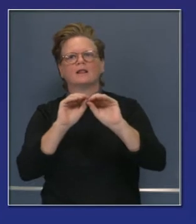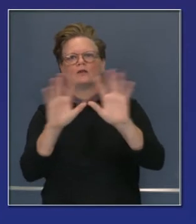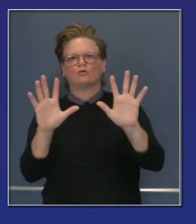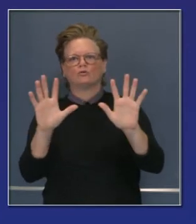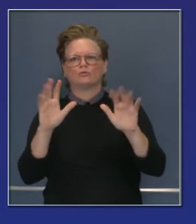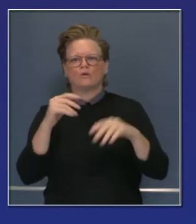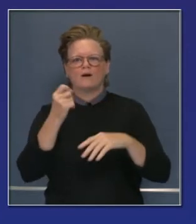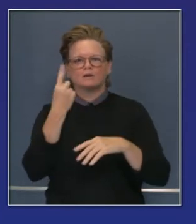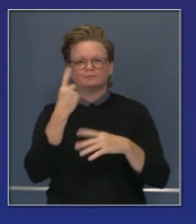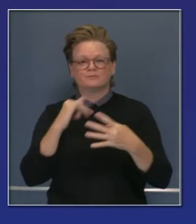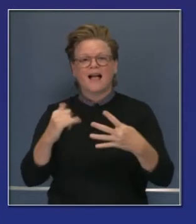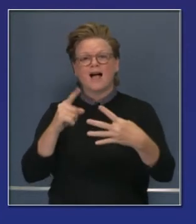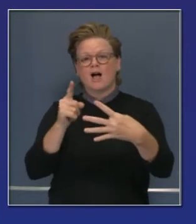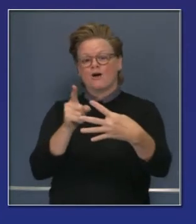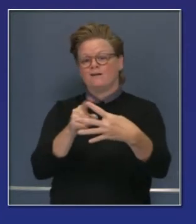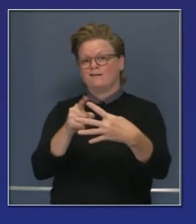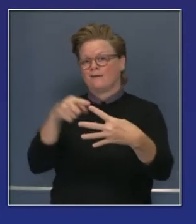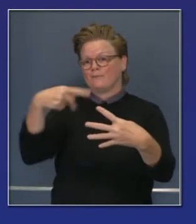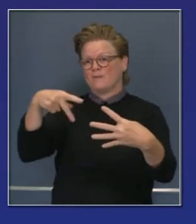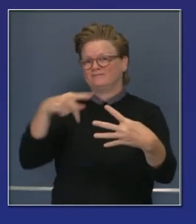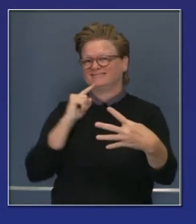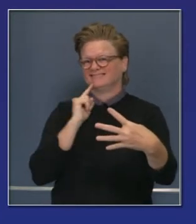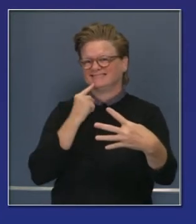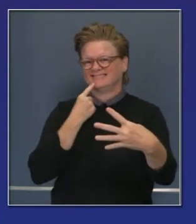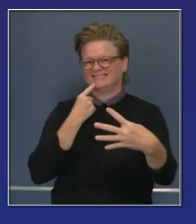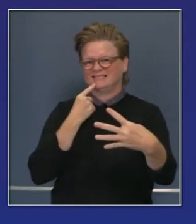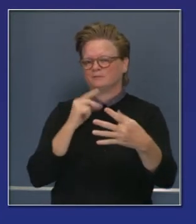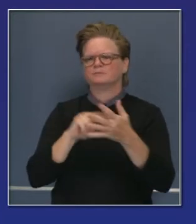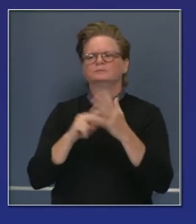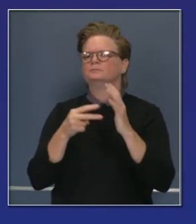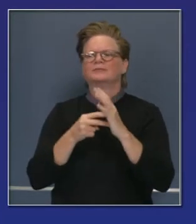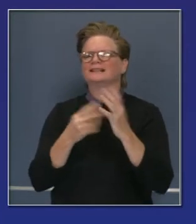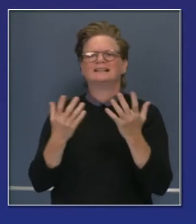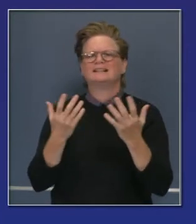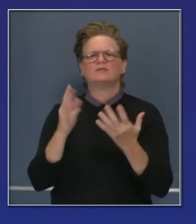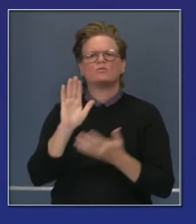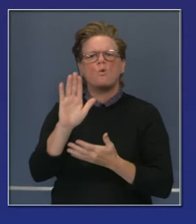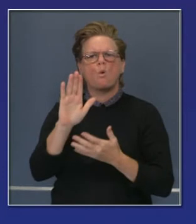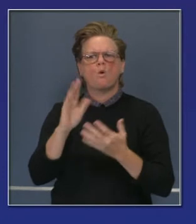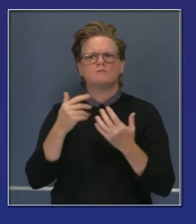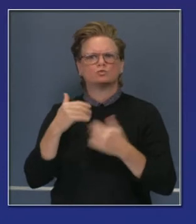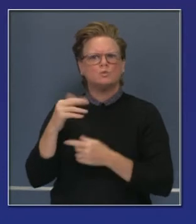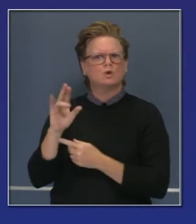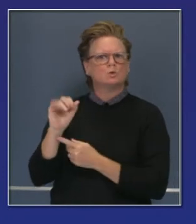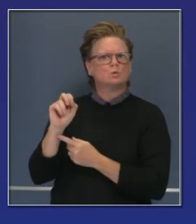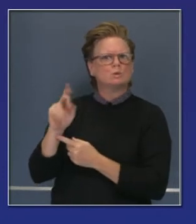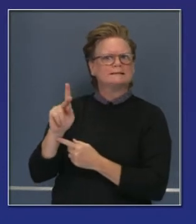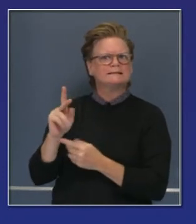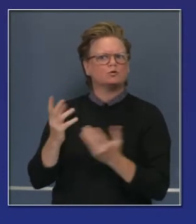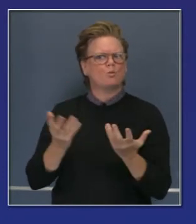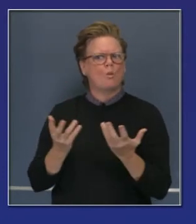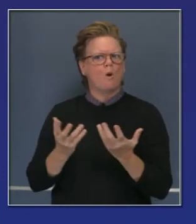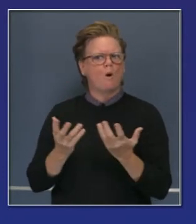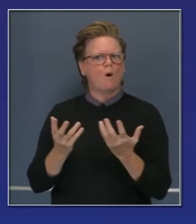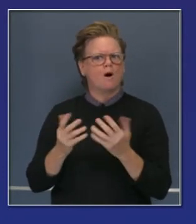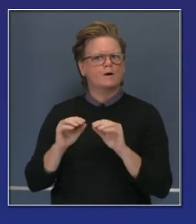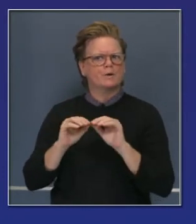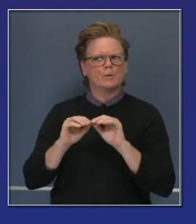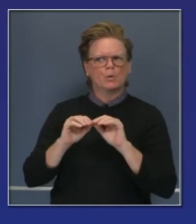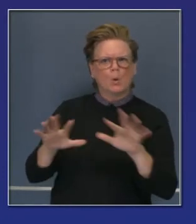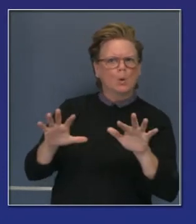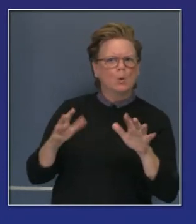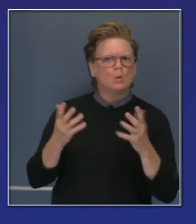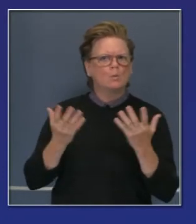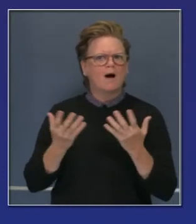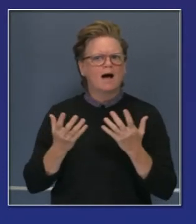El nivel morado, nivel de riesgo, dice nivel de riesgo del condado, es lo que